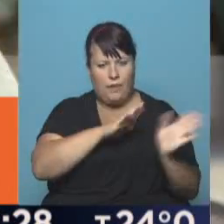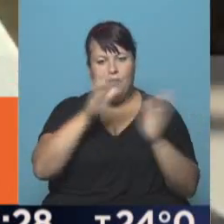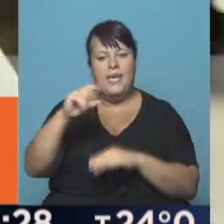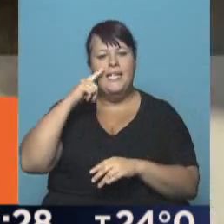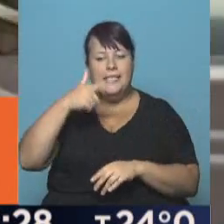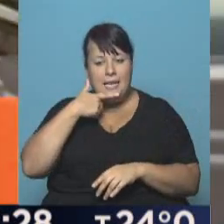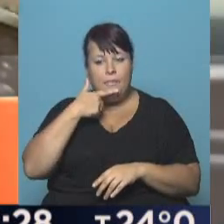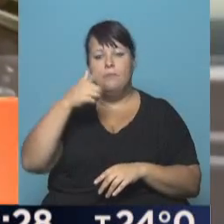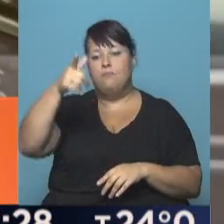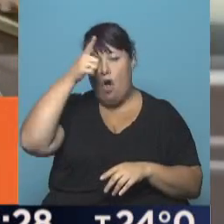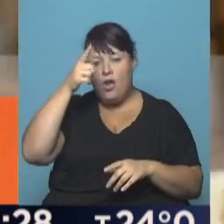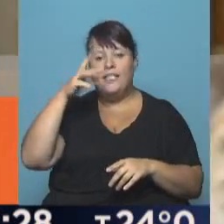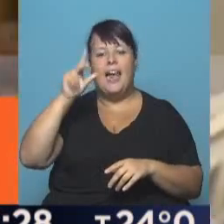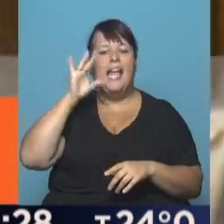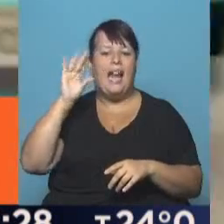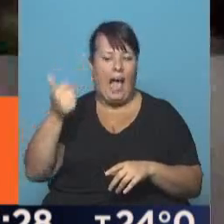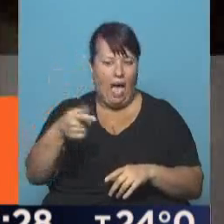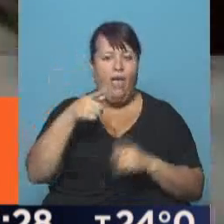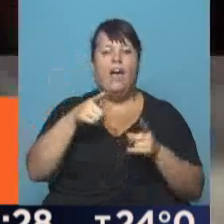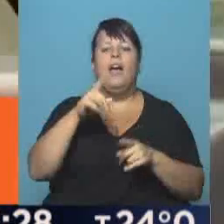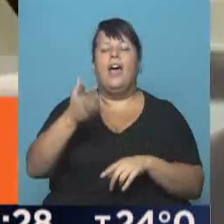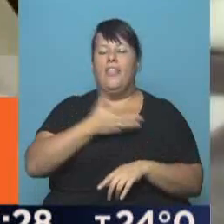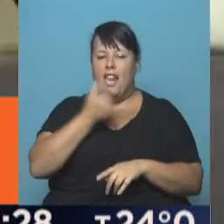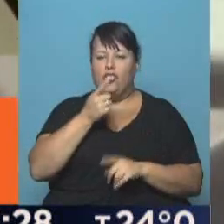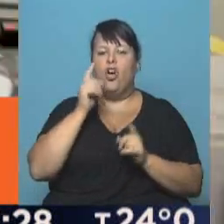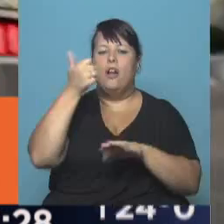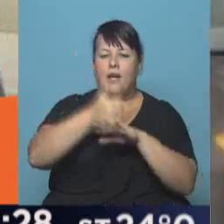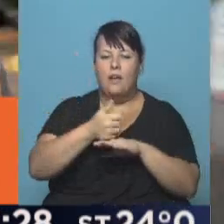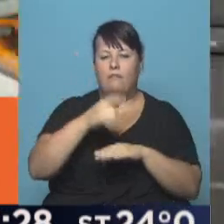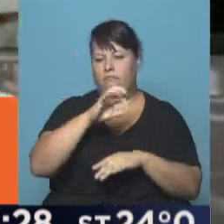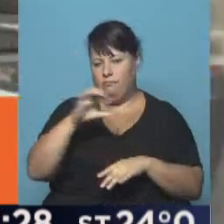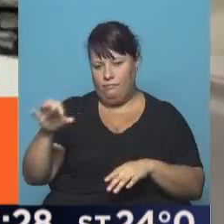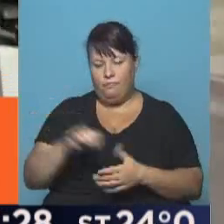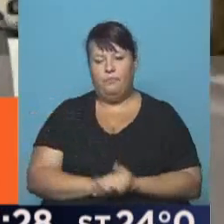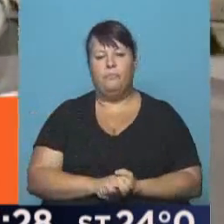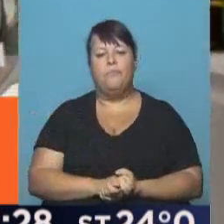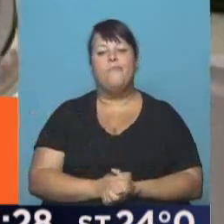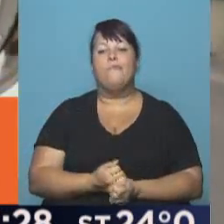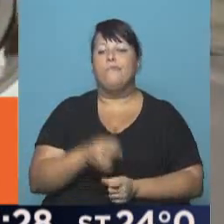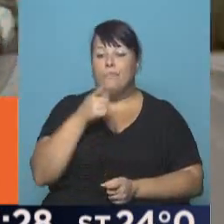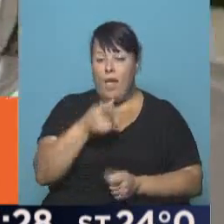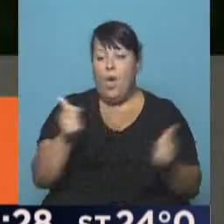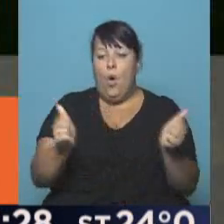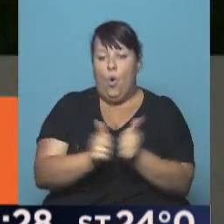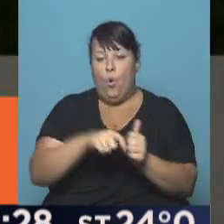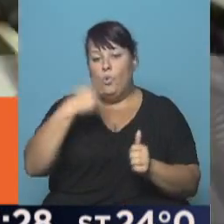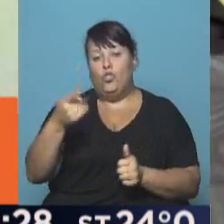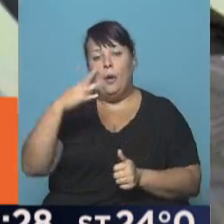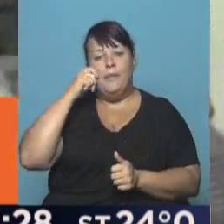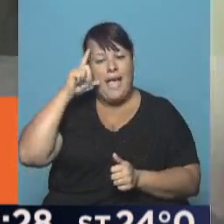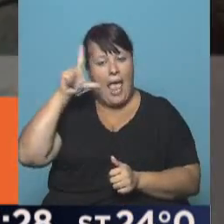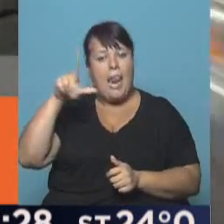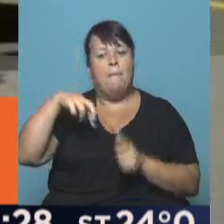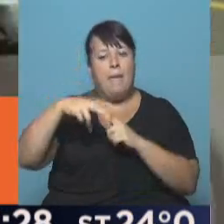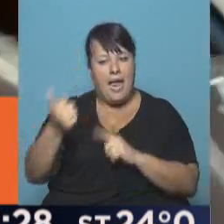Chips, Patrulla Recargada, dirigida y protagonizada por Dax Shepard, quien está acompañado por Michael Peña,